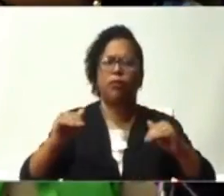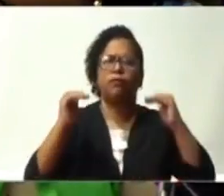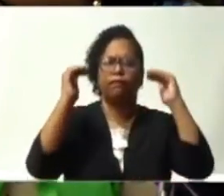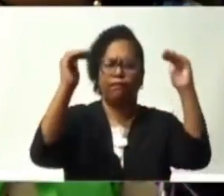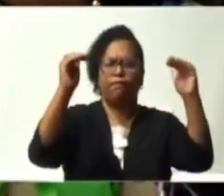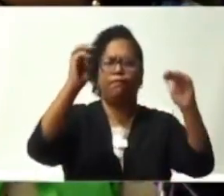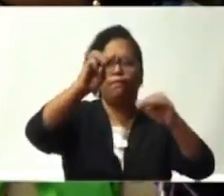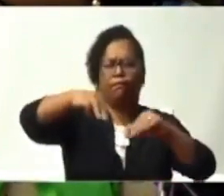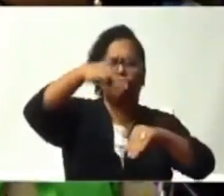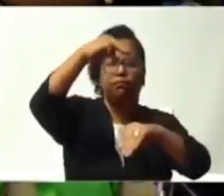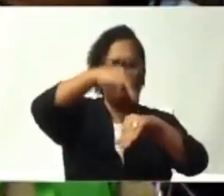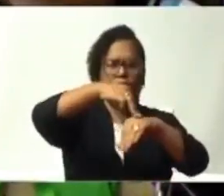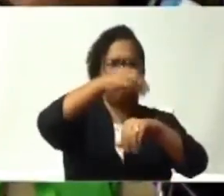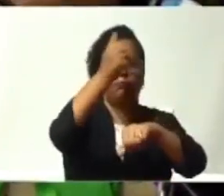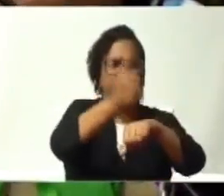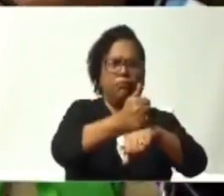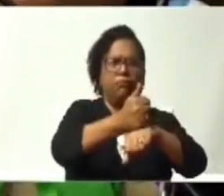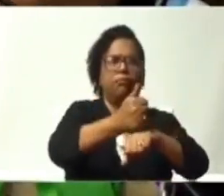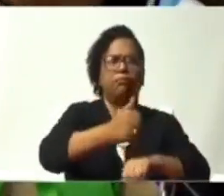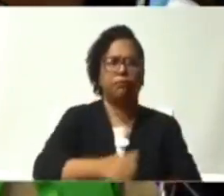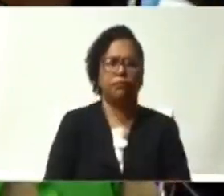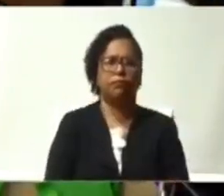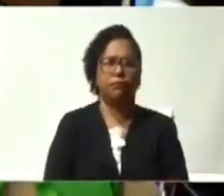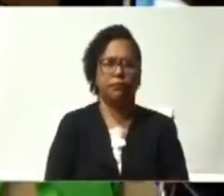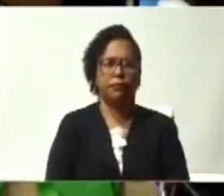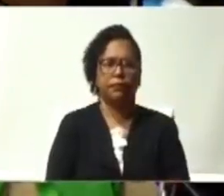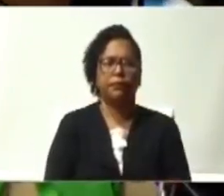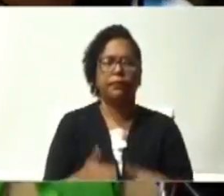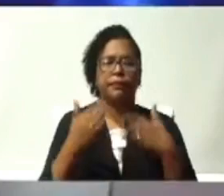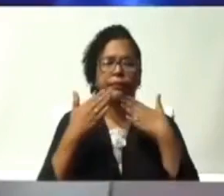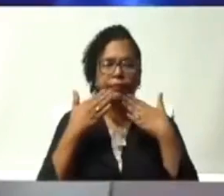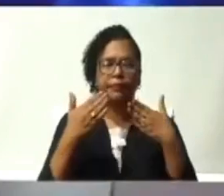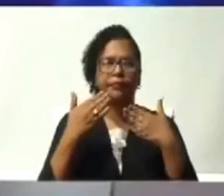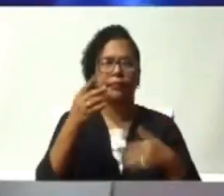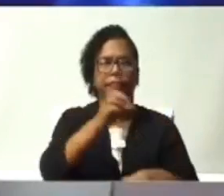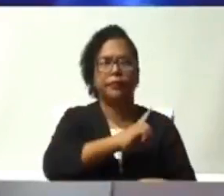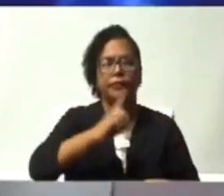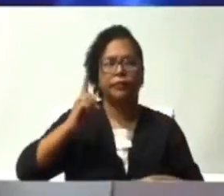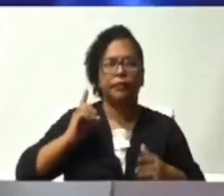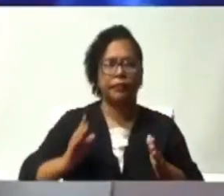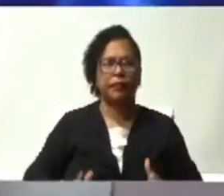de la aprobación de esta ley. Muchas gracias, presidente. Muchísimas gracias, diputado.